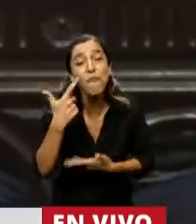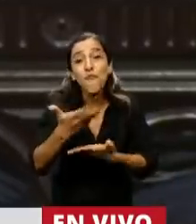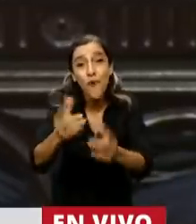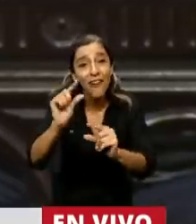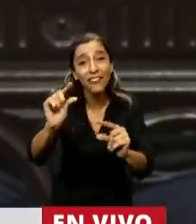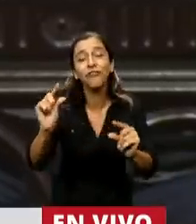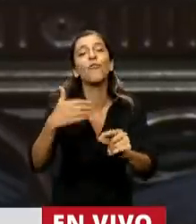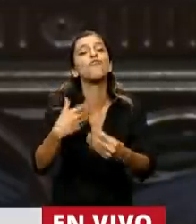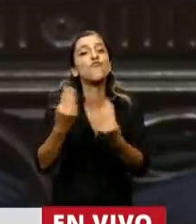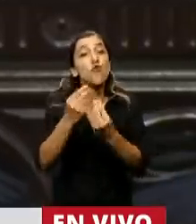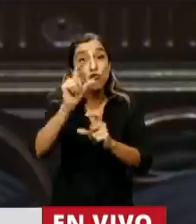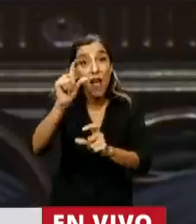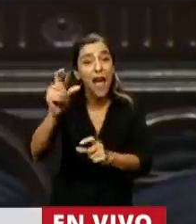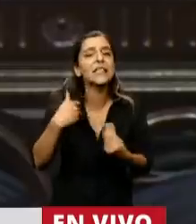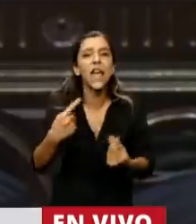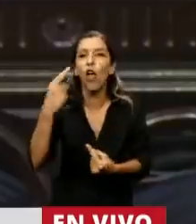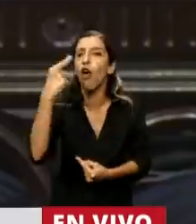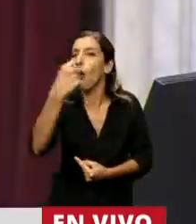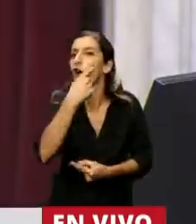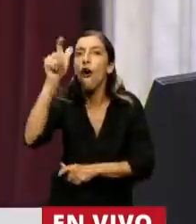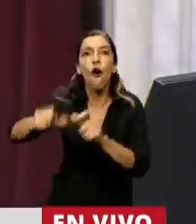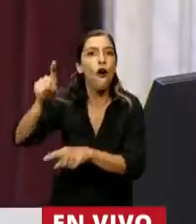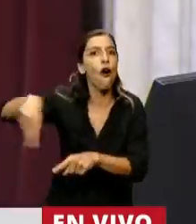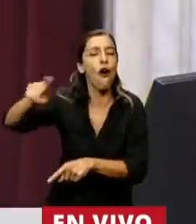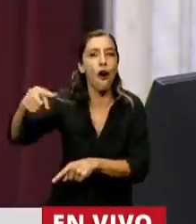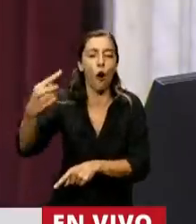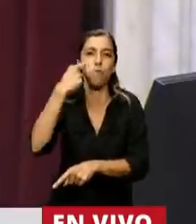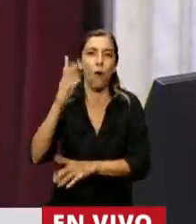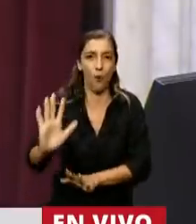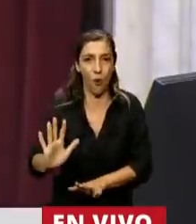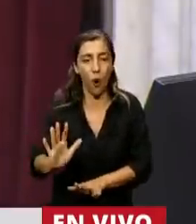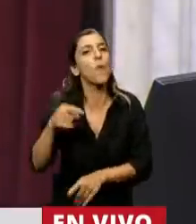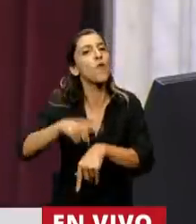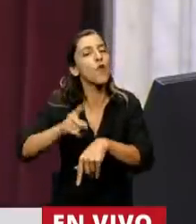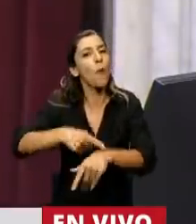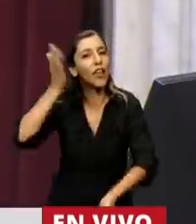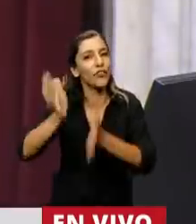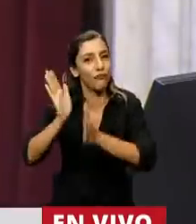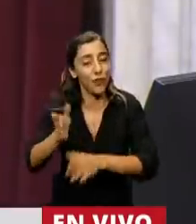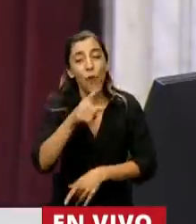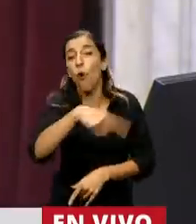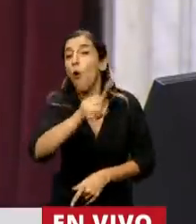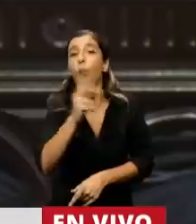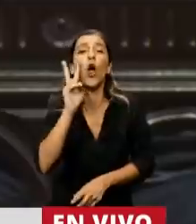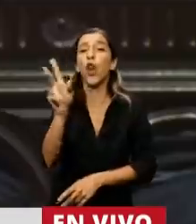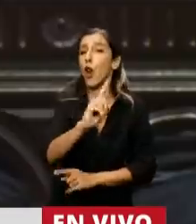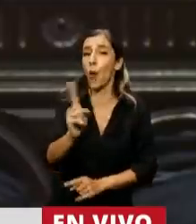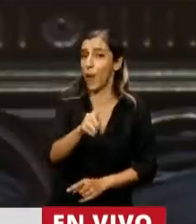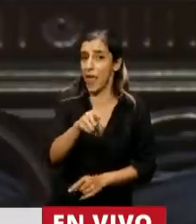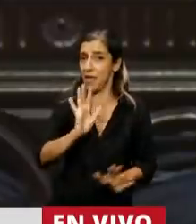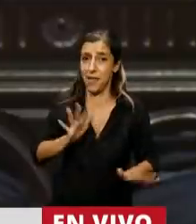sobre los ojos por si les reprimieron notado porque ustedes no vieron lo que